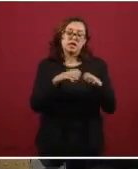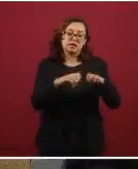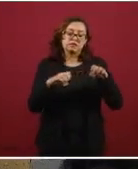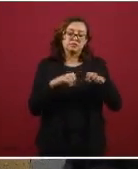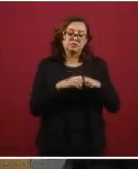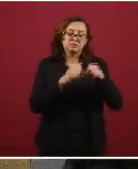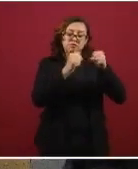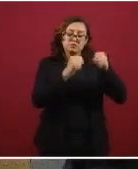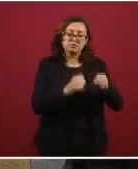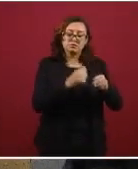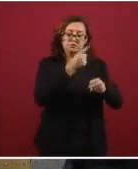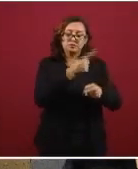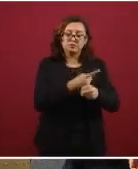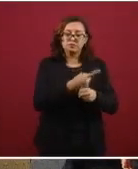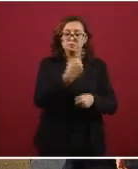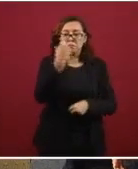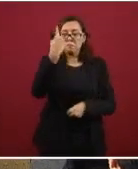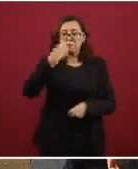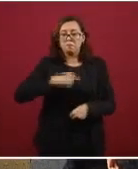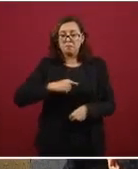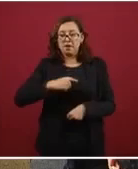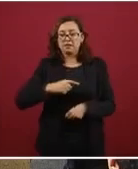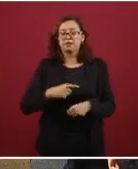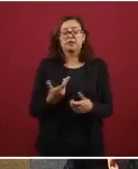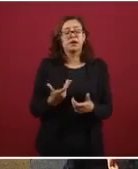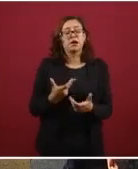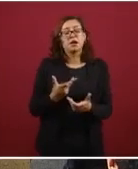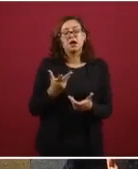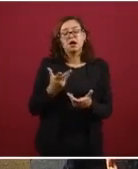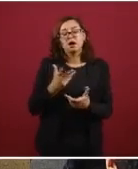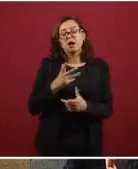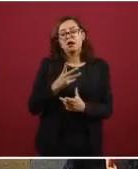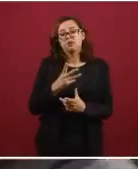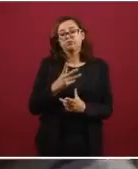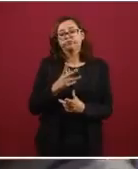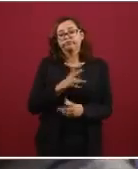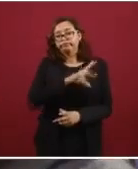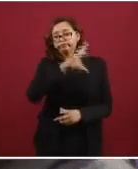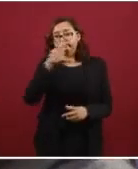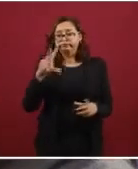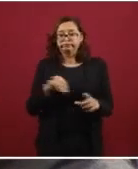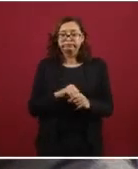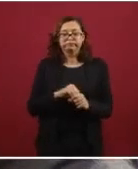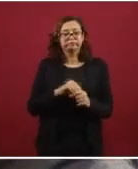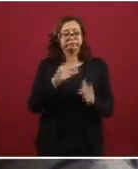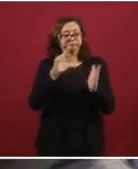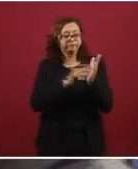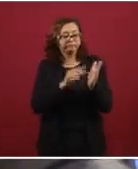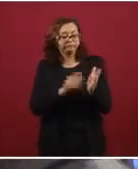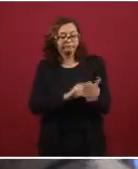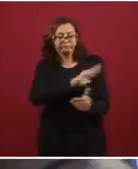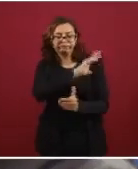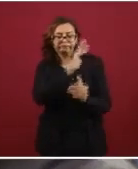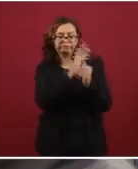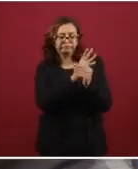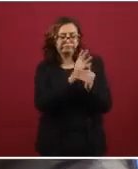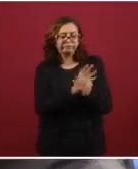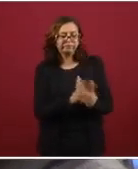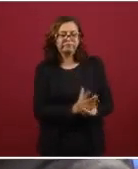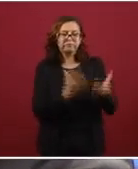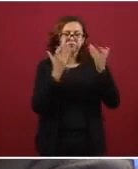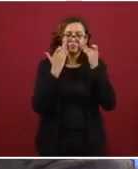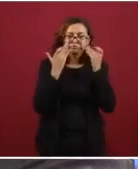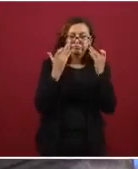es poner a disposición de la Fiscalía General de la República todos los documentos,